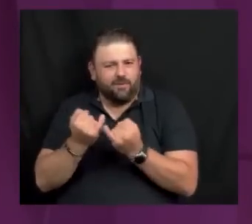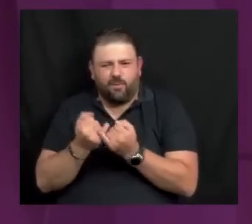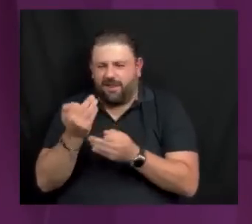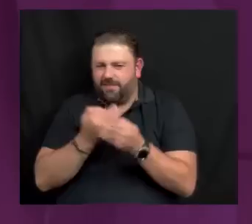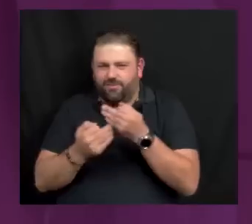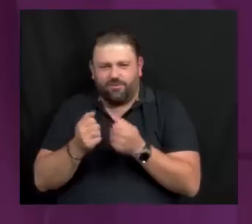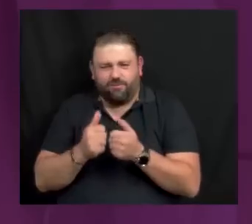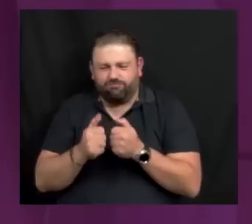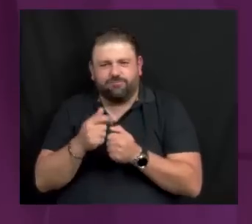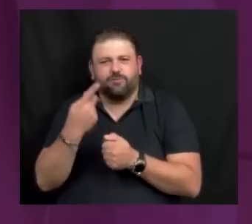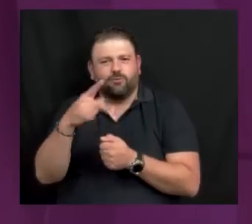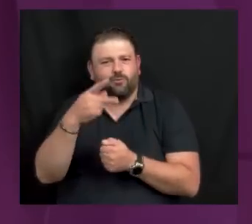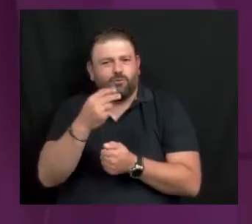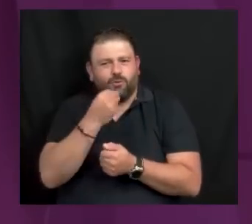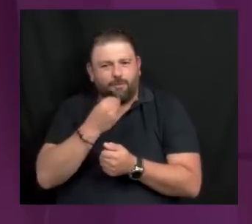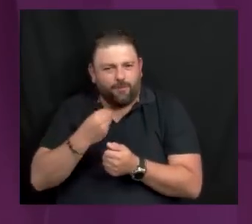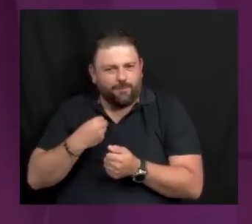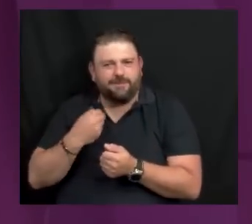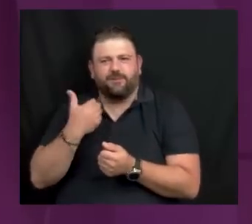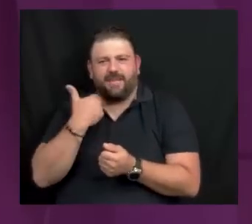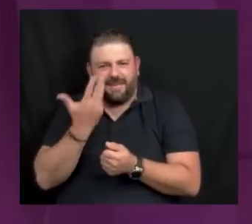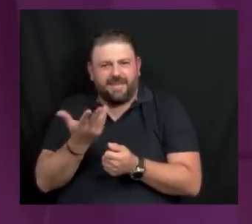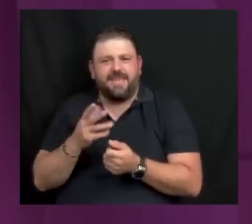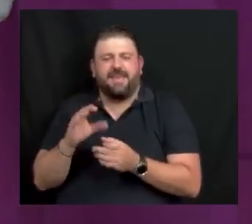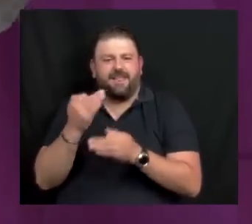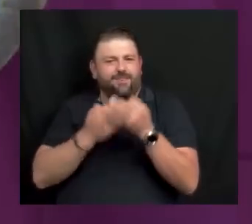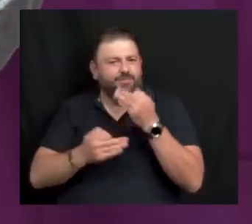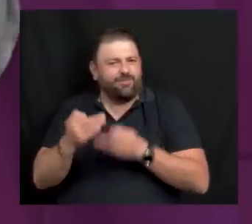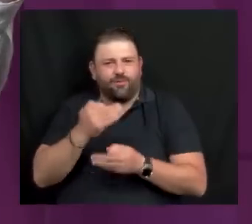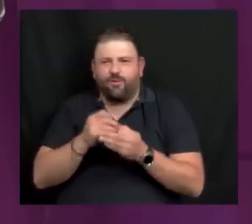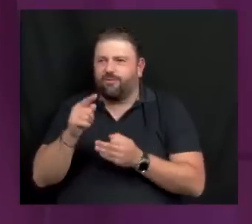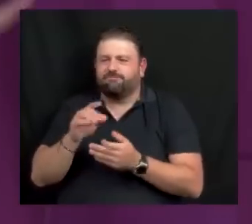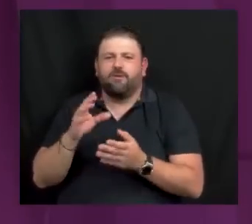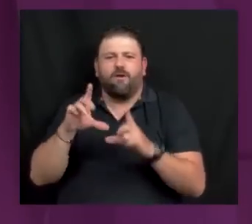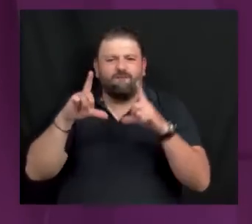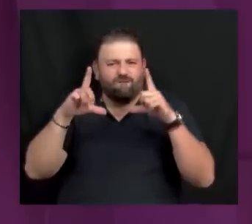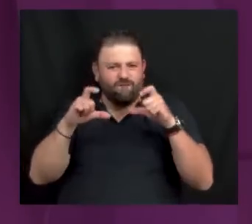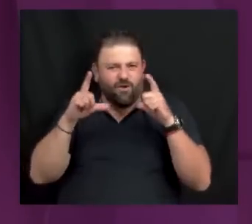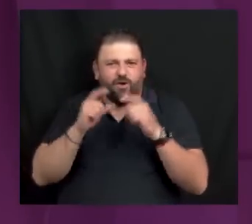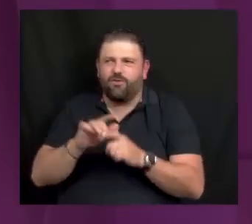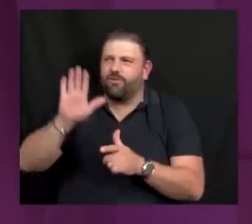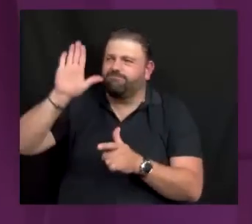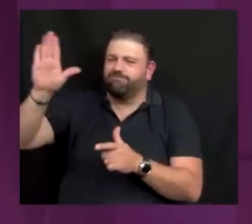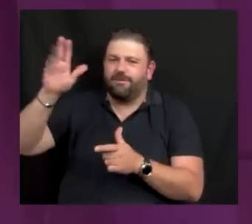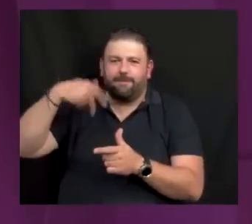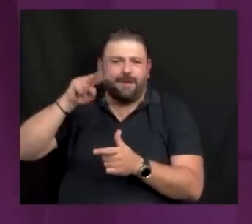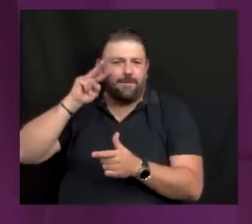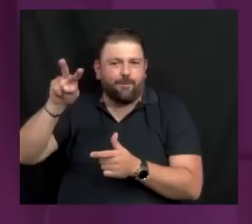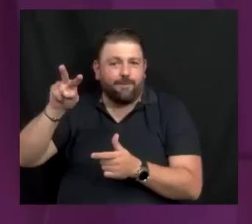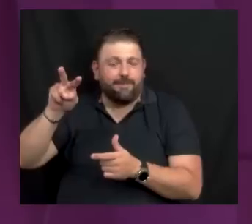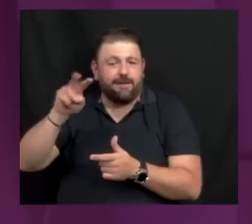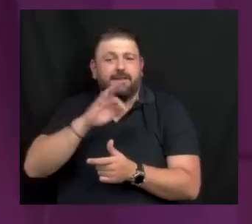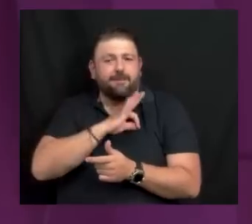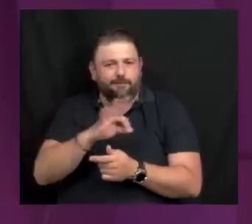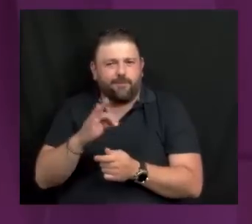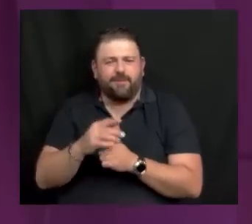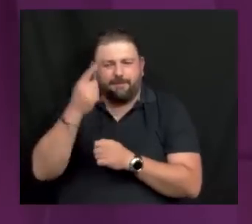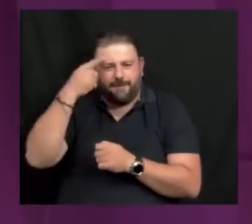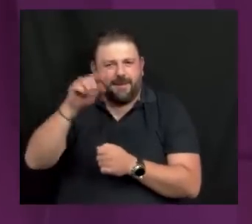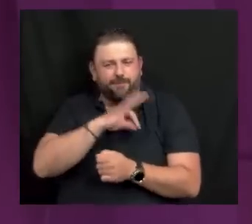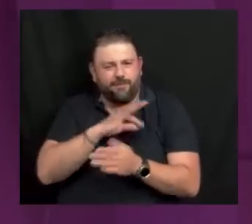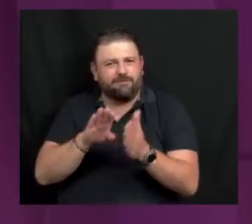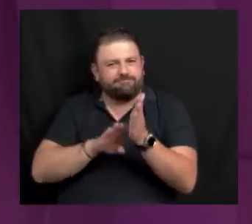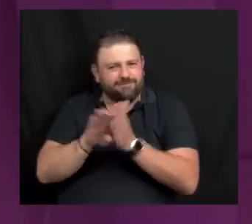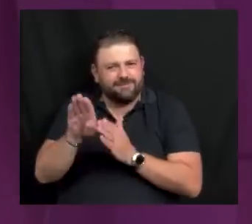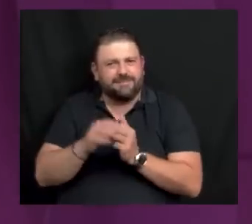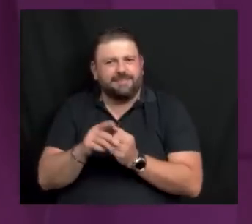pongan todos sus compromisos, hagan captura de pantalla, pónganlo donde lo vean todos los días, porque hay que lograrlo. Ya basta de solo